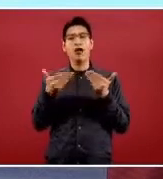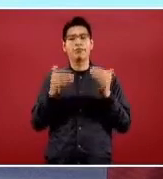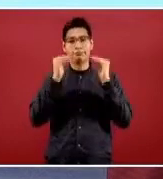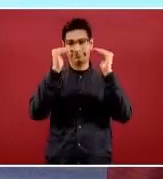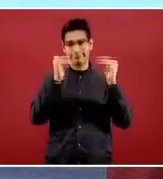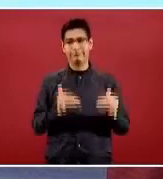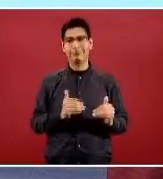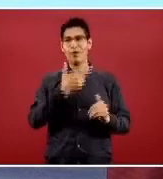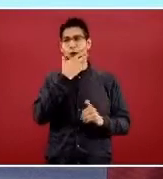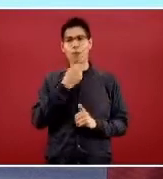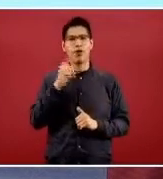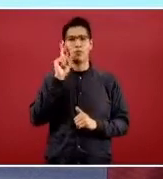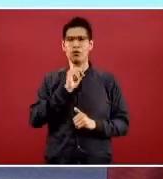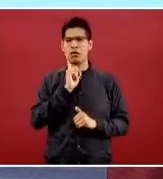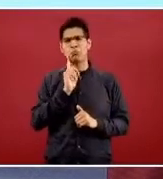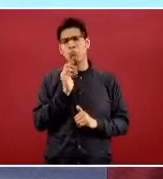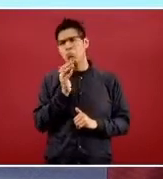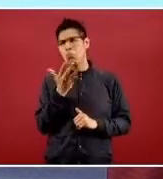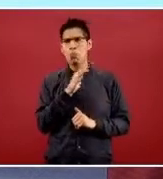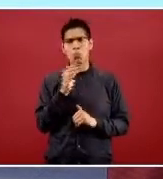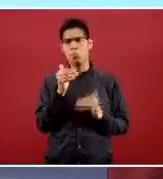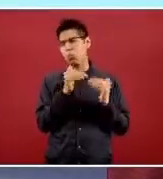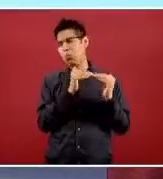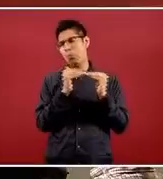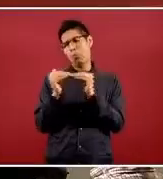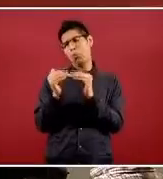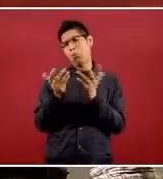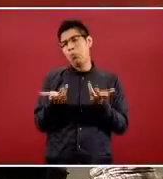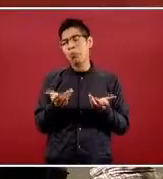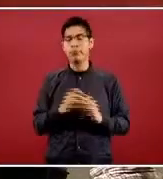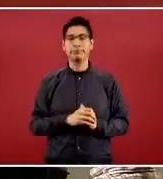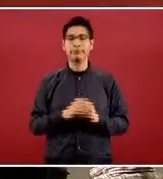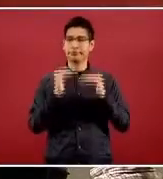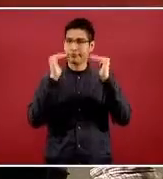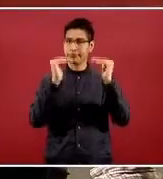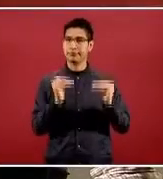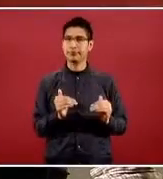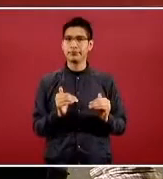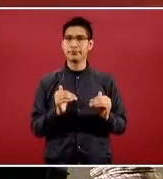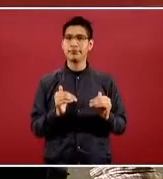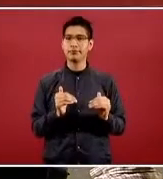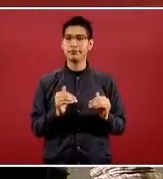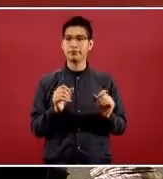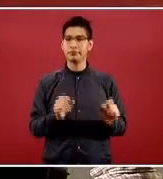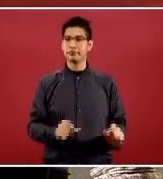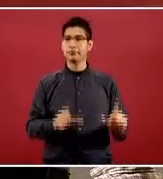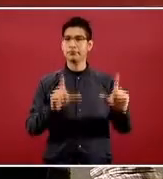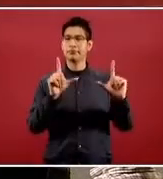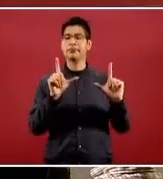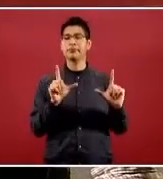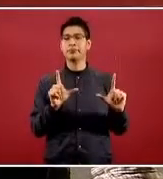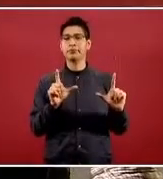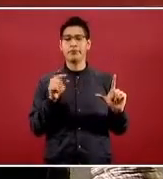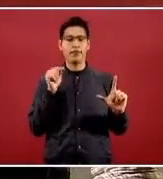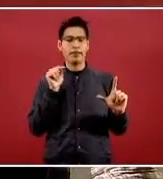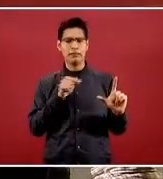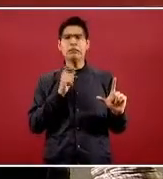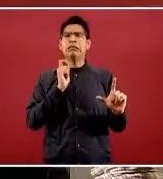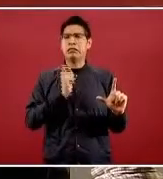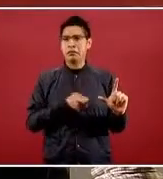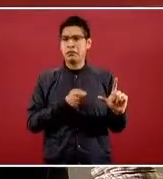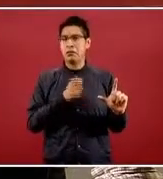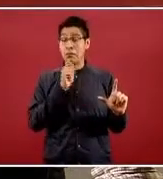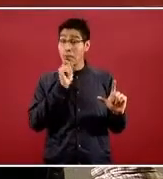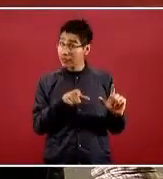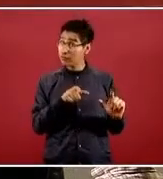igual como lo hemos estado viendo en los últimos días. En la siguiente diapositiva, por favor, podemos ver también la distribución de edad,